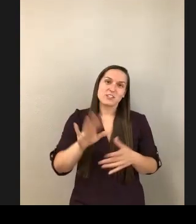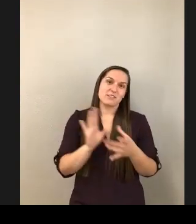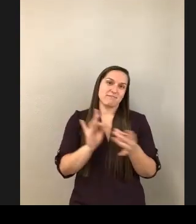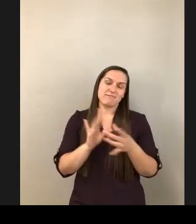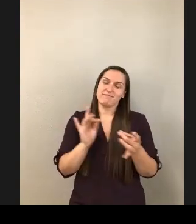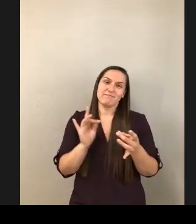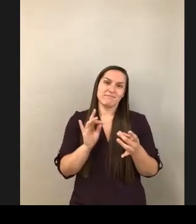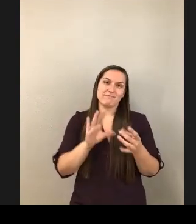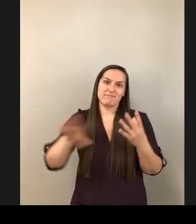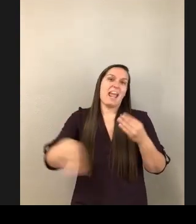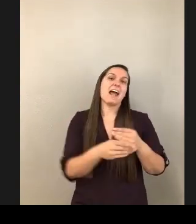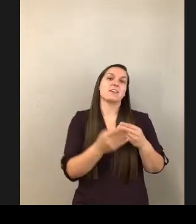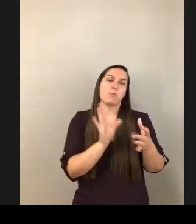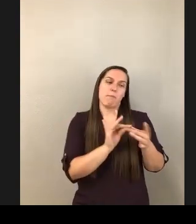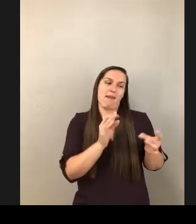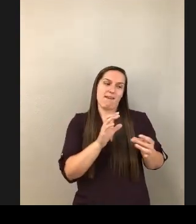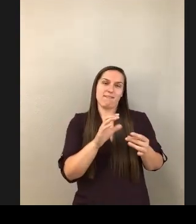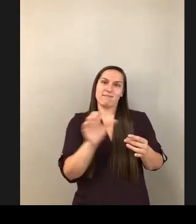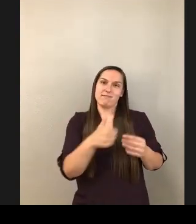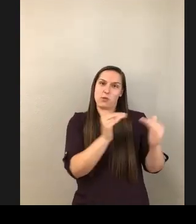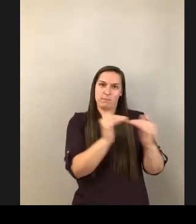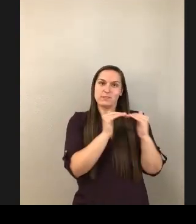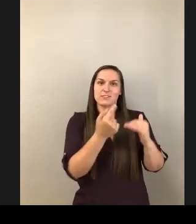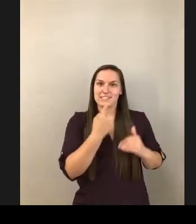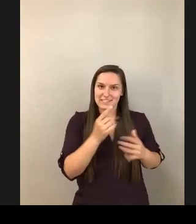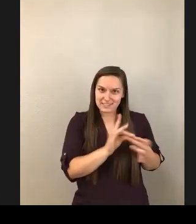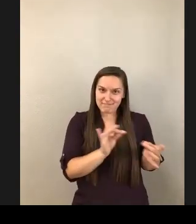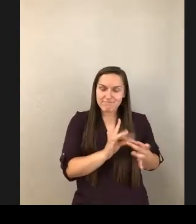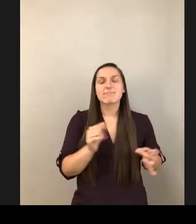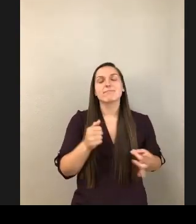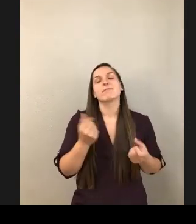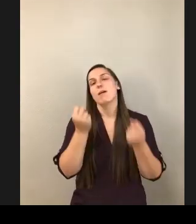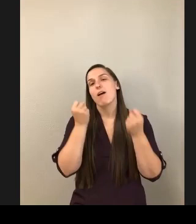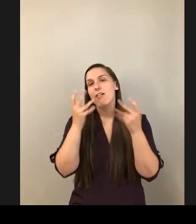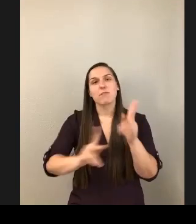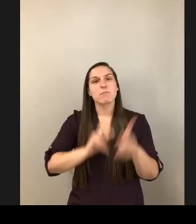yo solamente abundando en lo que mis colegas han dicho